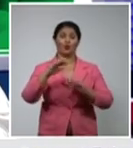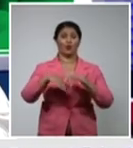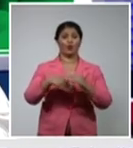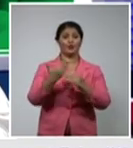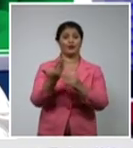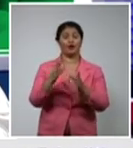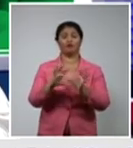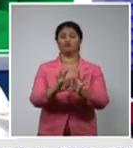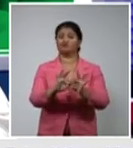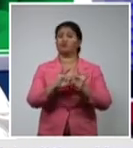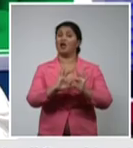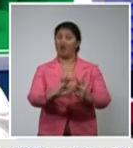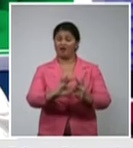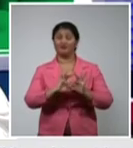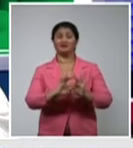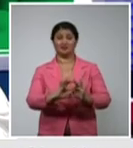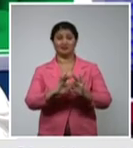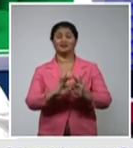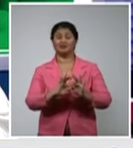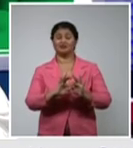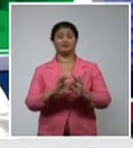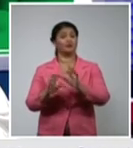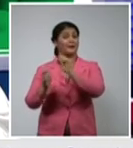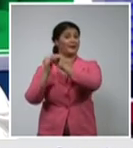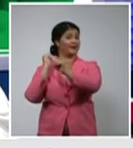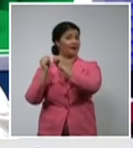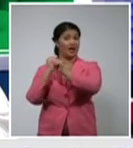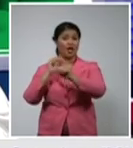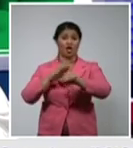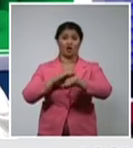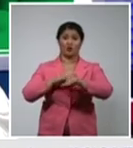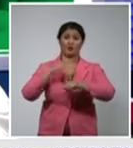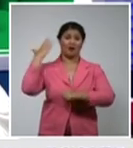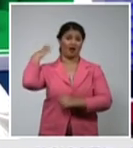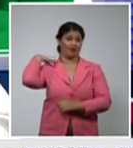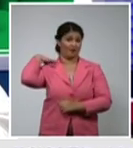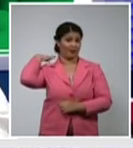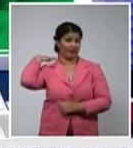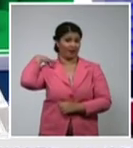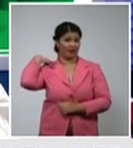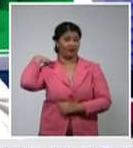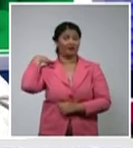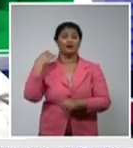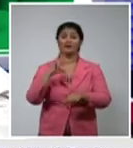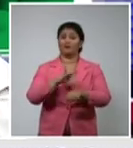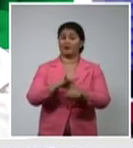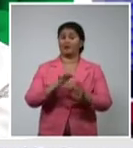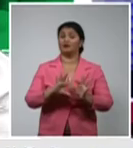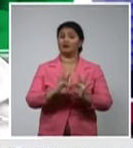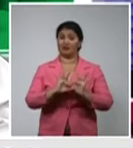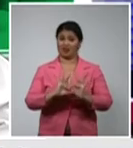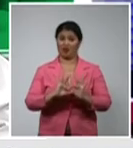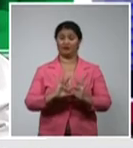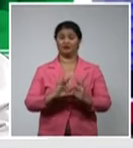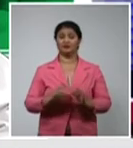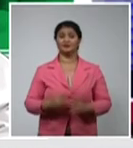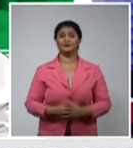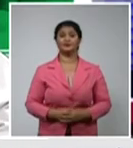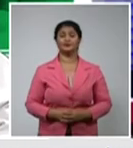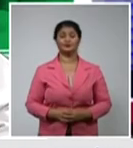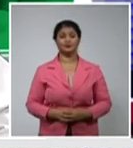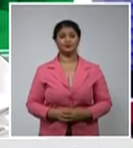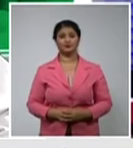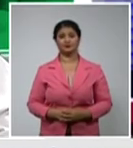por el agravamiento que presentó en su cuadro clínico a partir del